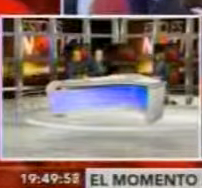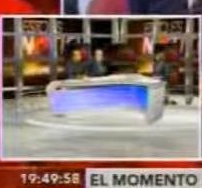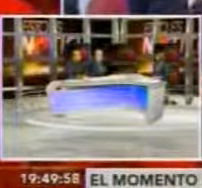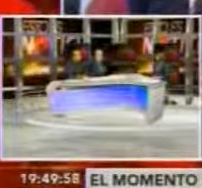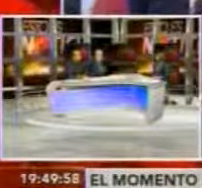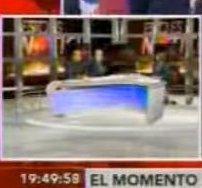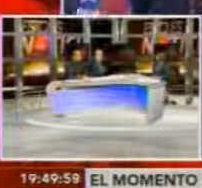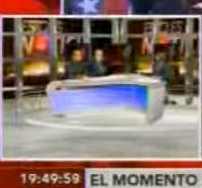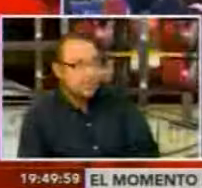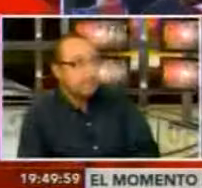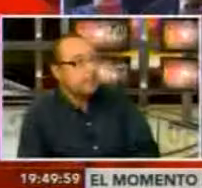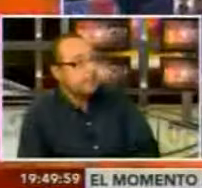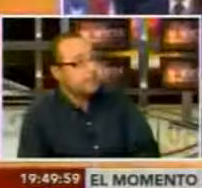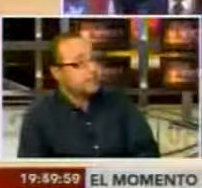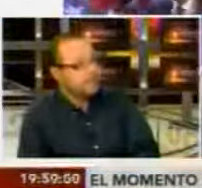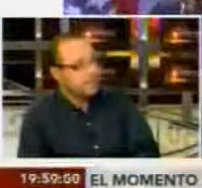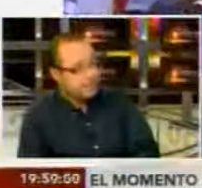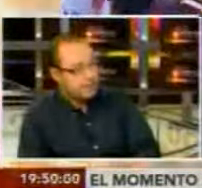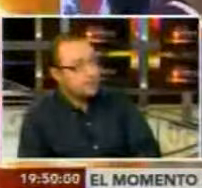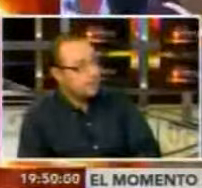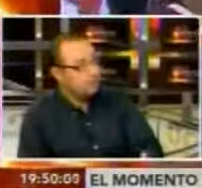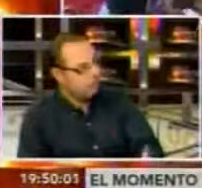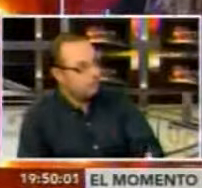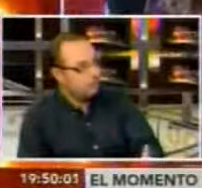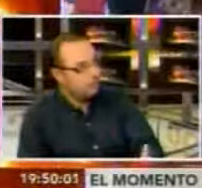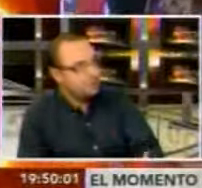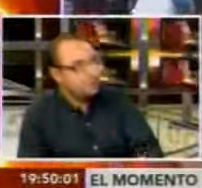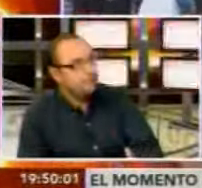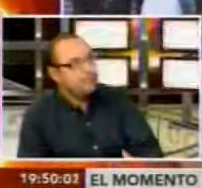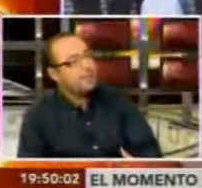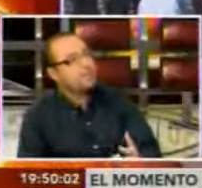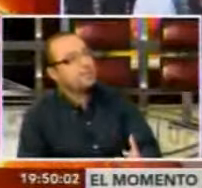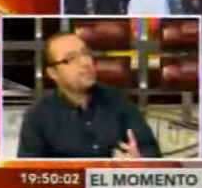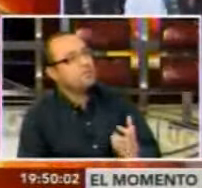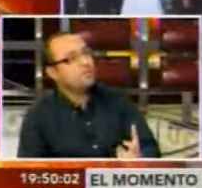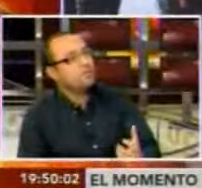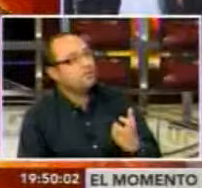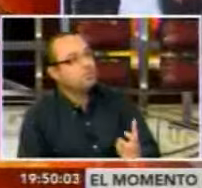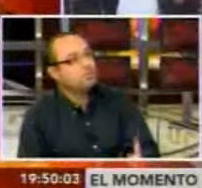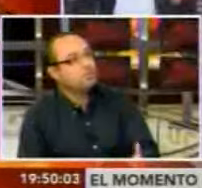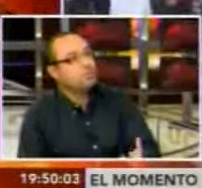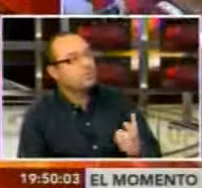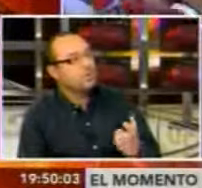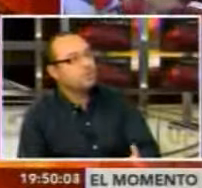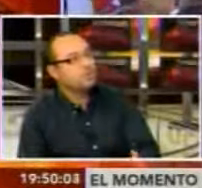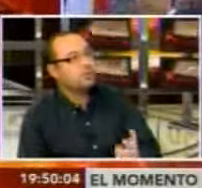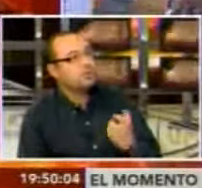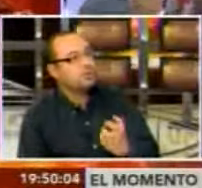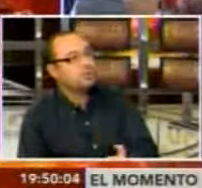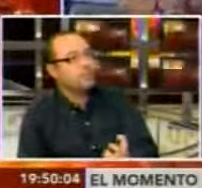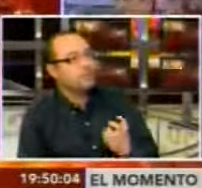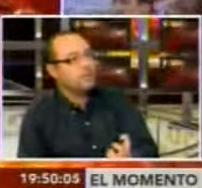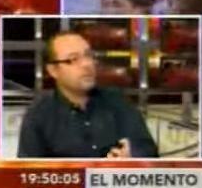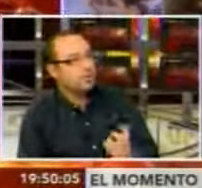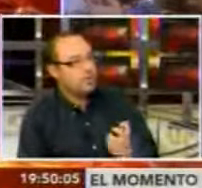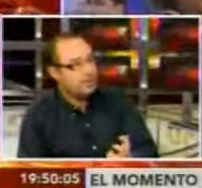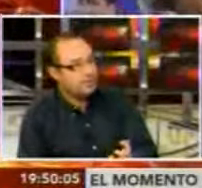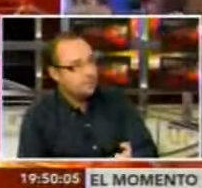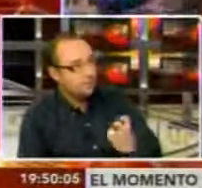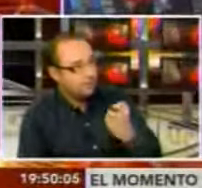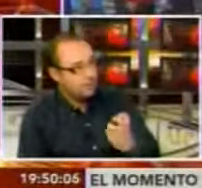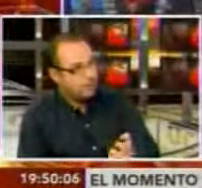lo que hizo o no hizo el gobierno de Piñera. Vuelvo a repetir, la gente está con muchas expectativas, no quiere que el gobierno se esté